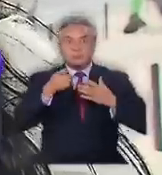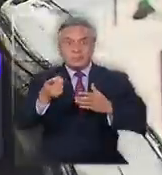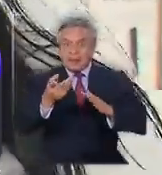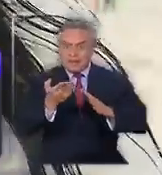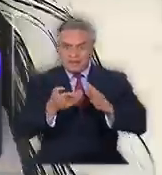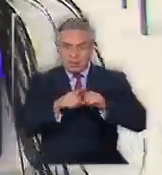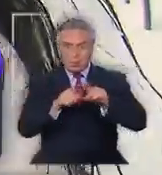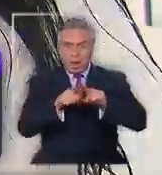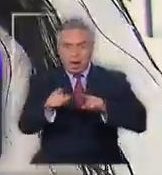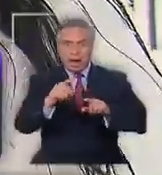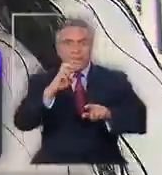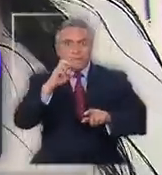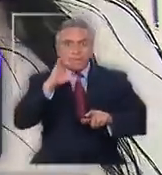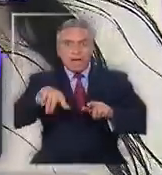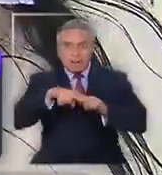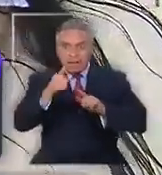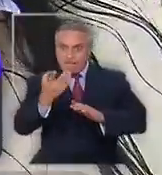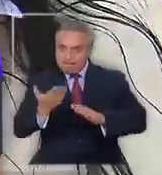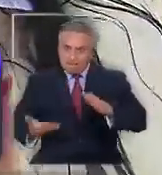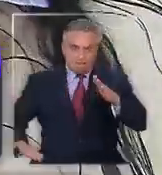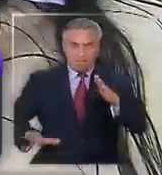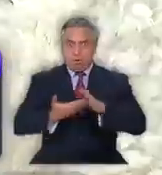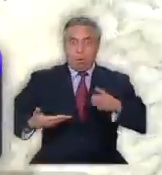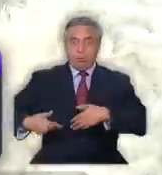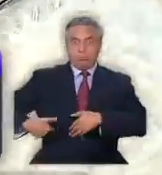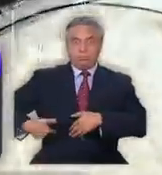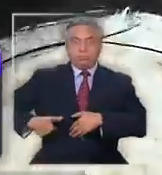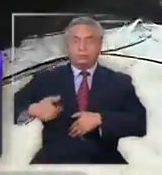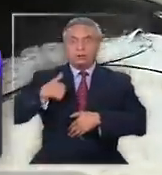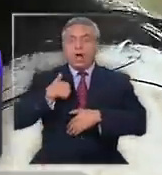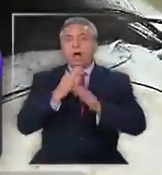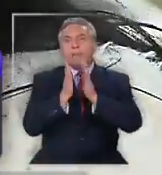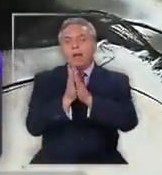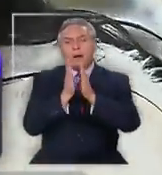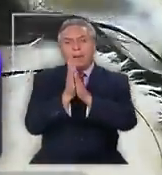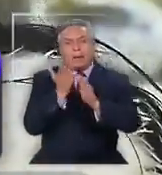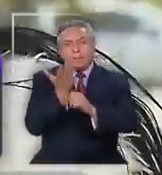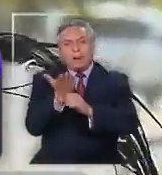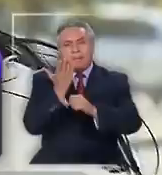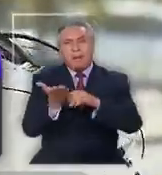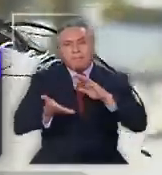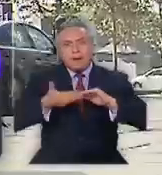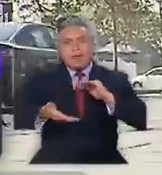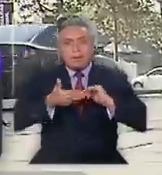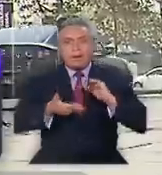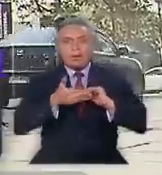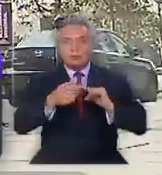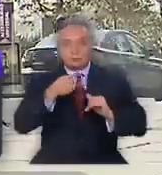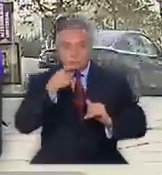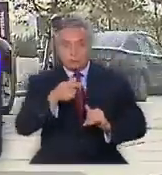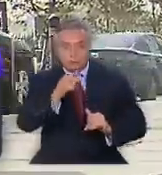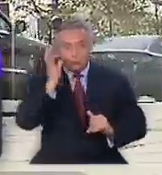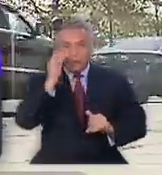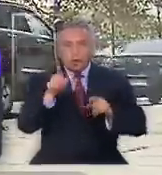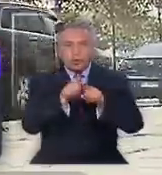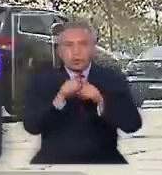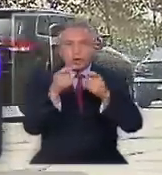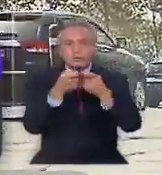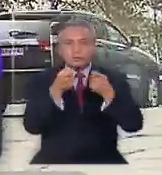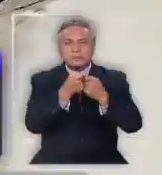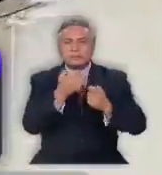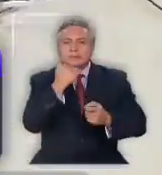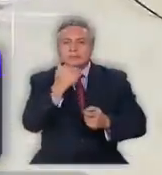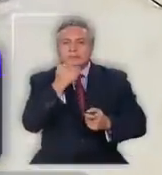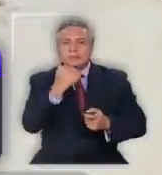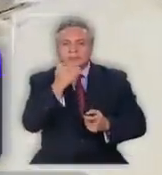en la costilla, que yo estaba tirada en el piso, le pedía perdón. Consecuencias de discusiones triviales, tontas, califica Angélica, que terminaban